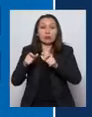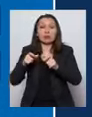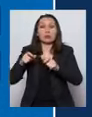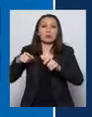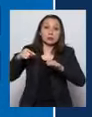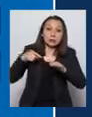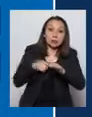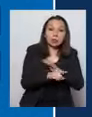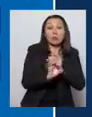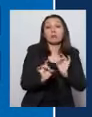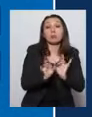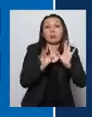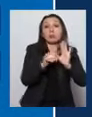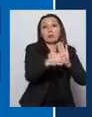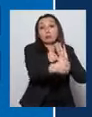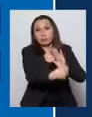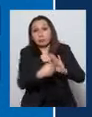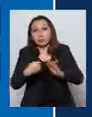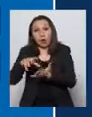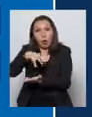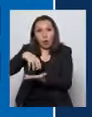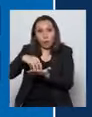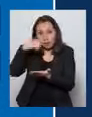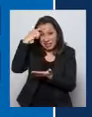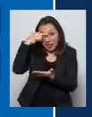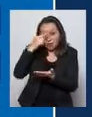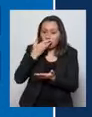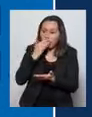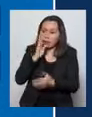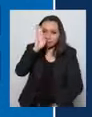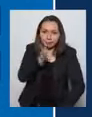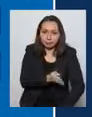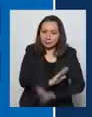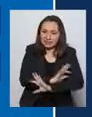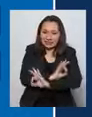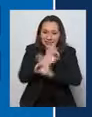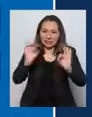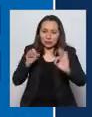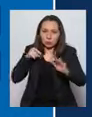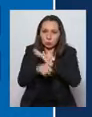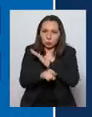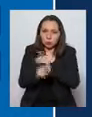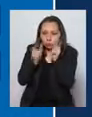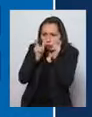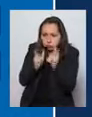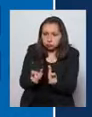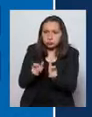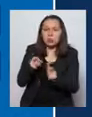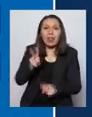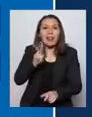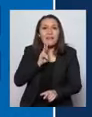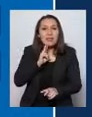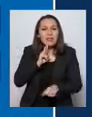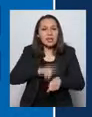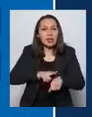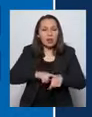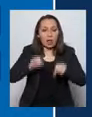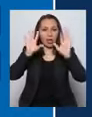salen eventualmente pueden entrar esa comuna se restrinja severamente desde este viernes a las